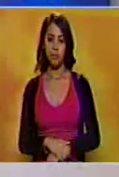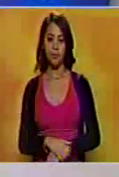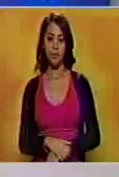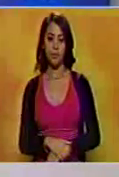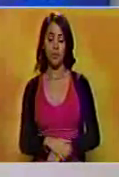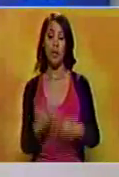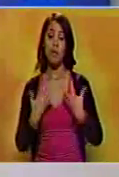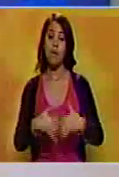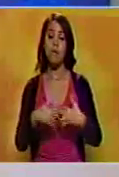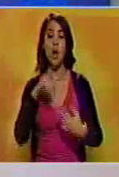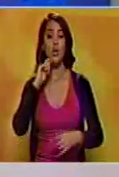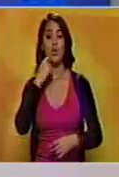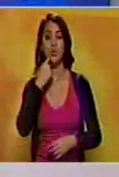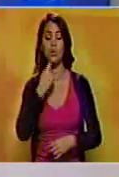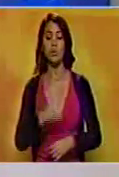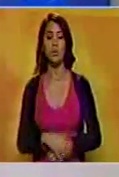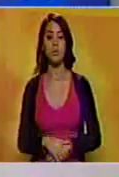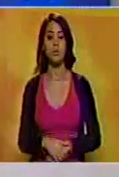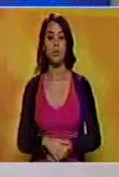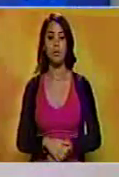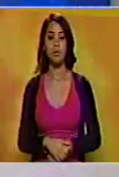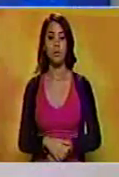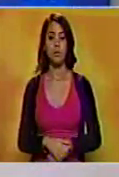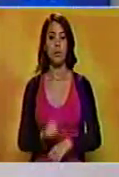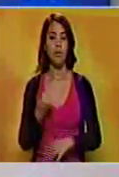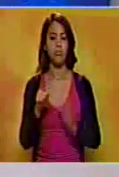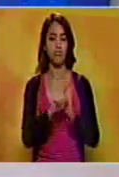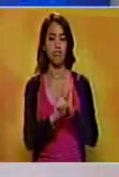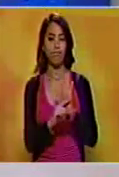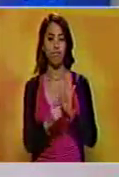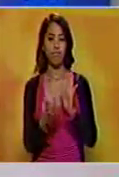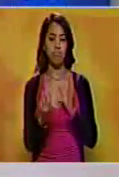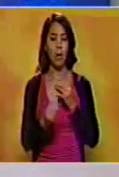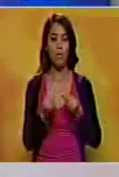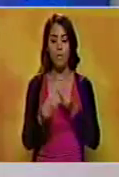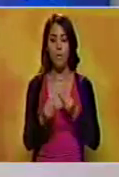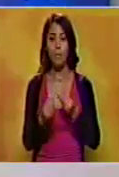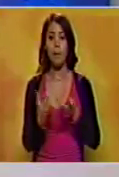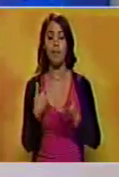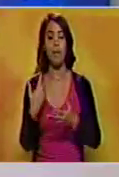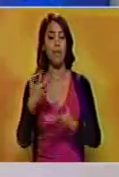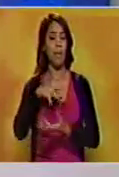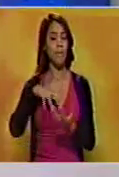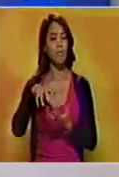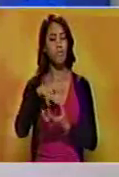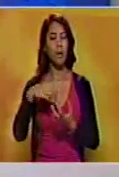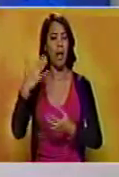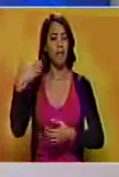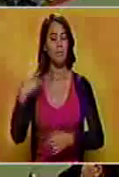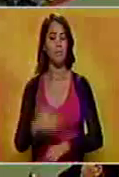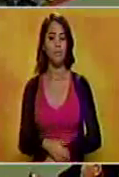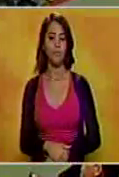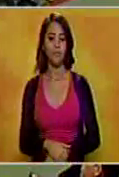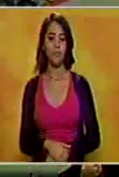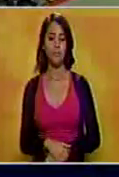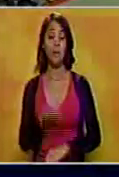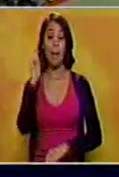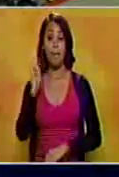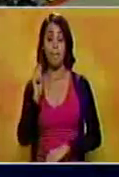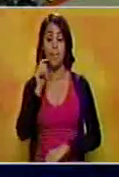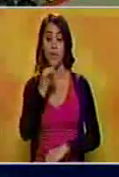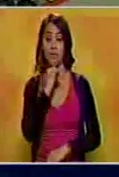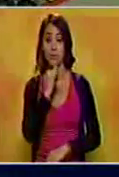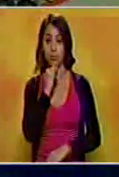rusa. Esta se trata de la mayor medida en su tiempo desde la Guerra Fría. En el Parlamento, May